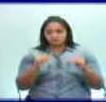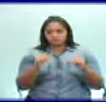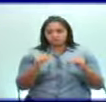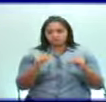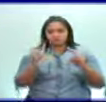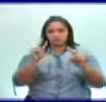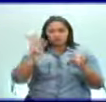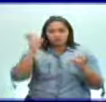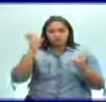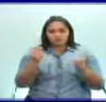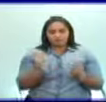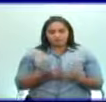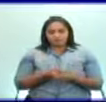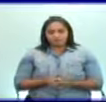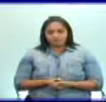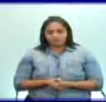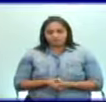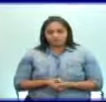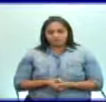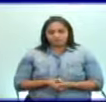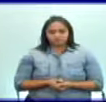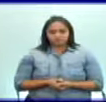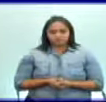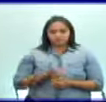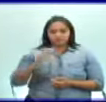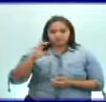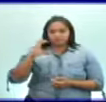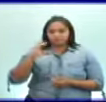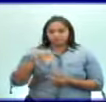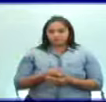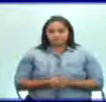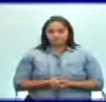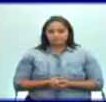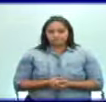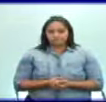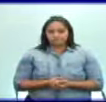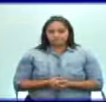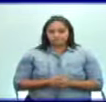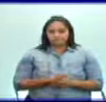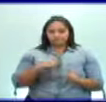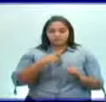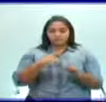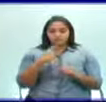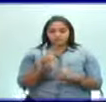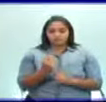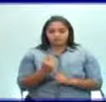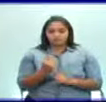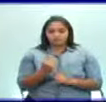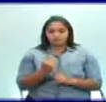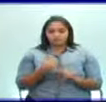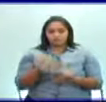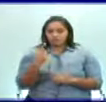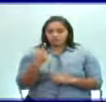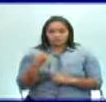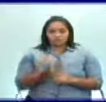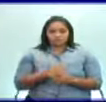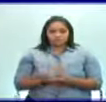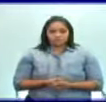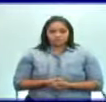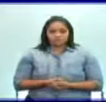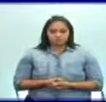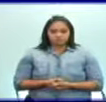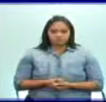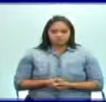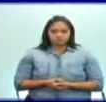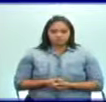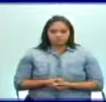valor, va a pasar por el eje Y por el valor de C. Si fuese más 1, pasaría por 1, si fuese más 2, por 2, etc. En este